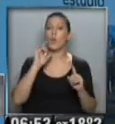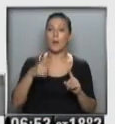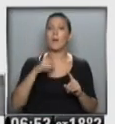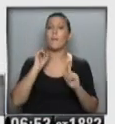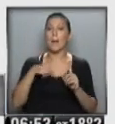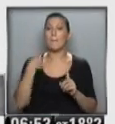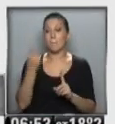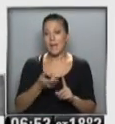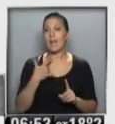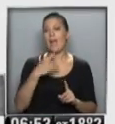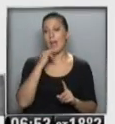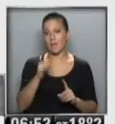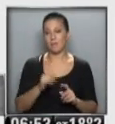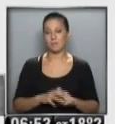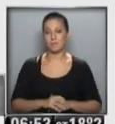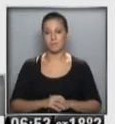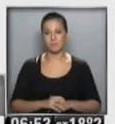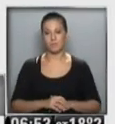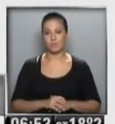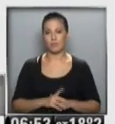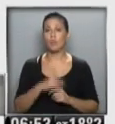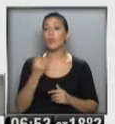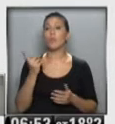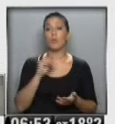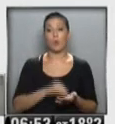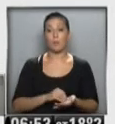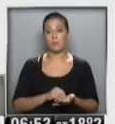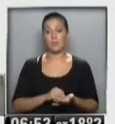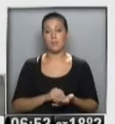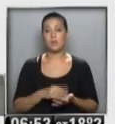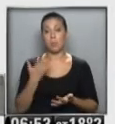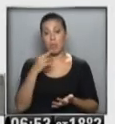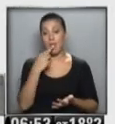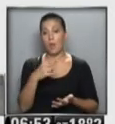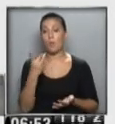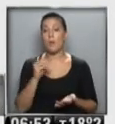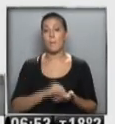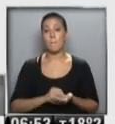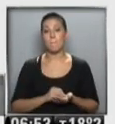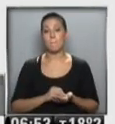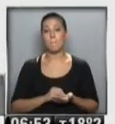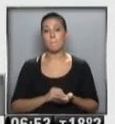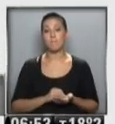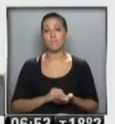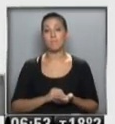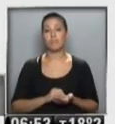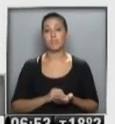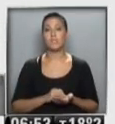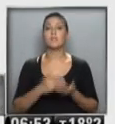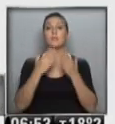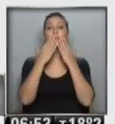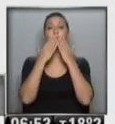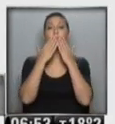esperándolo. Bueno, ¿algún mensaje más? ¿Podemos leer? Juan Antonio de Hurlingham, te mandamos